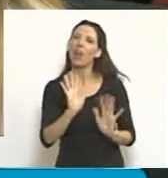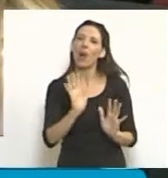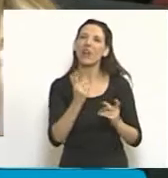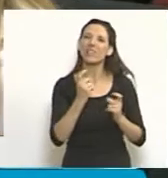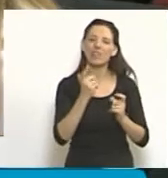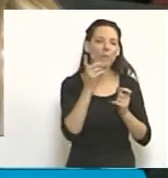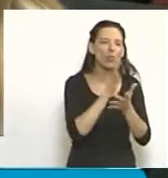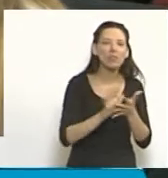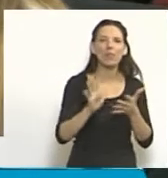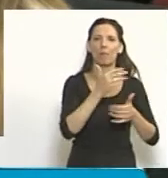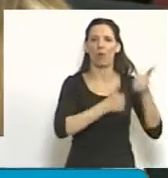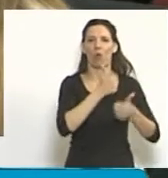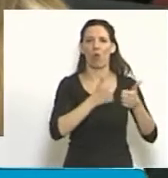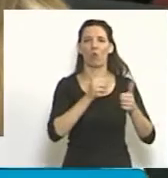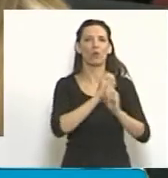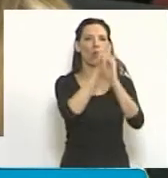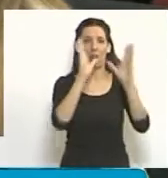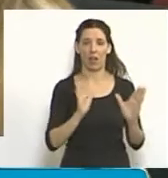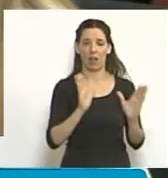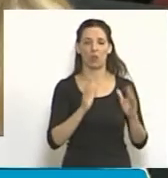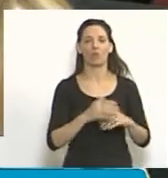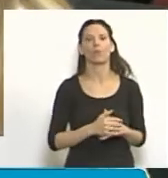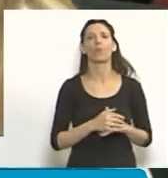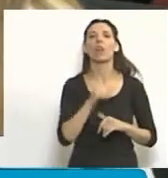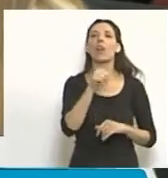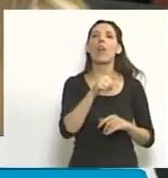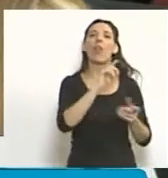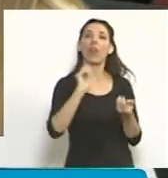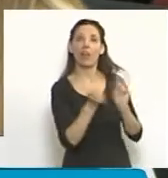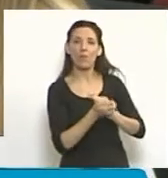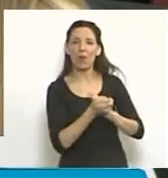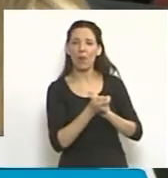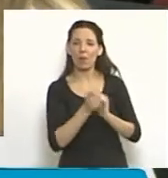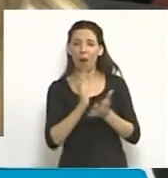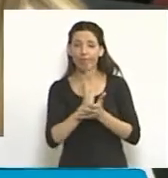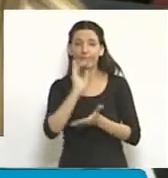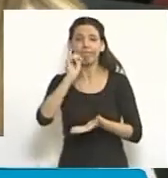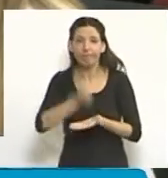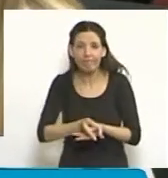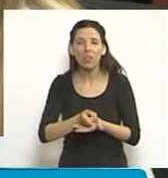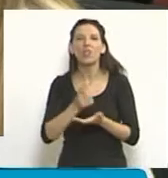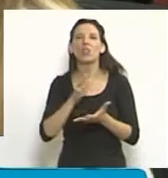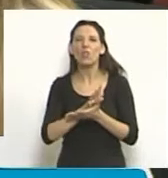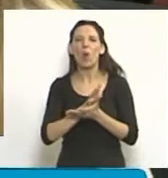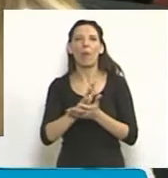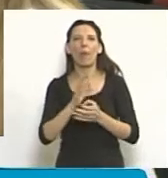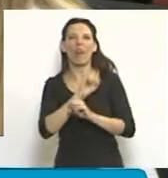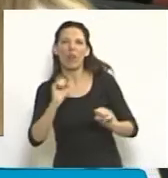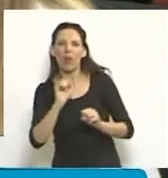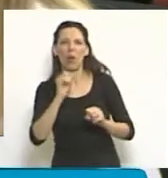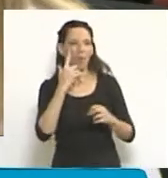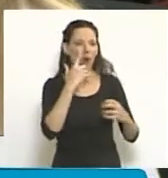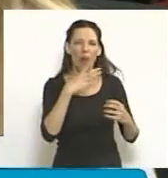esos procesos. Esta reforma no debería ser impuesta a través de un mecanismo abrupto,